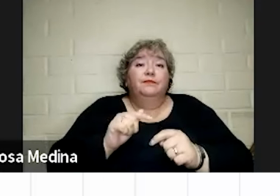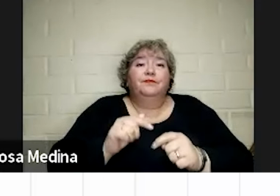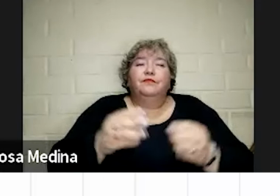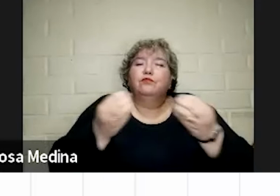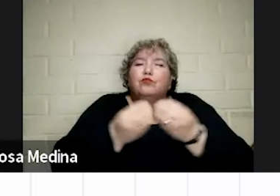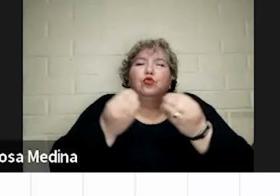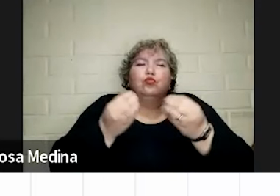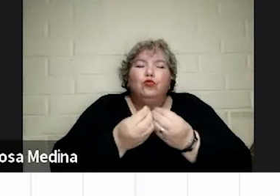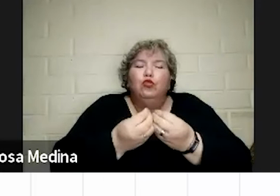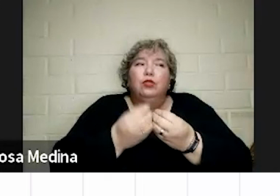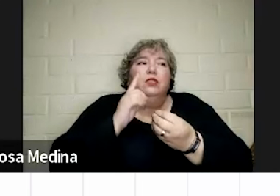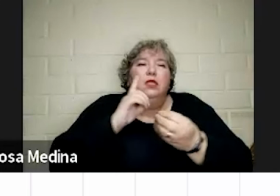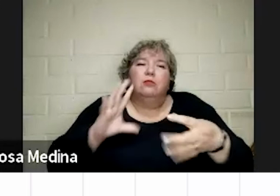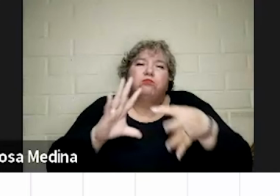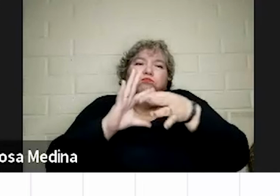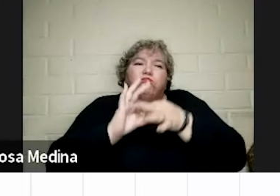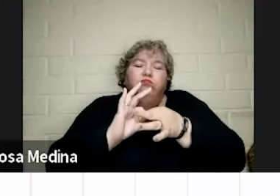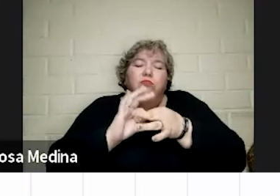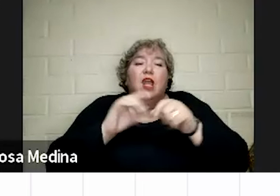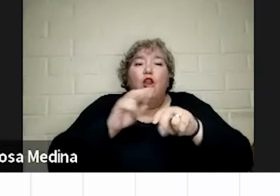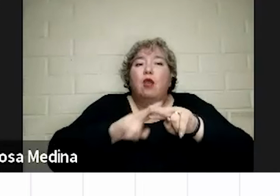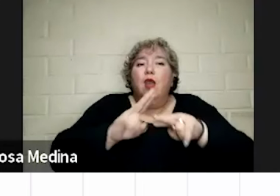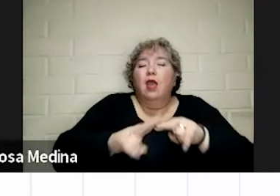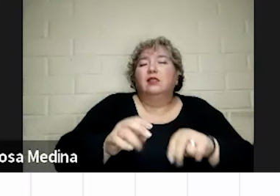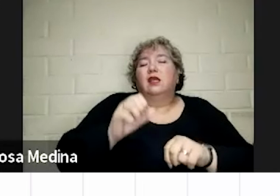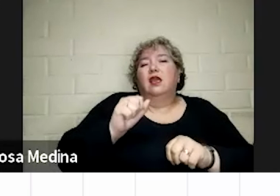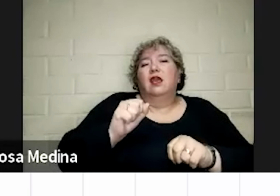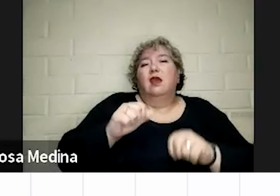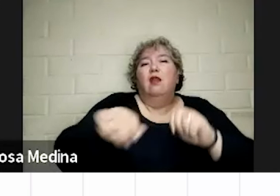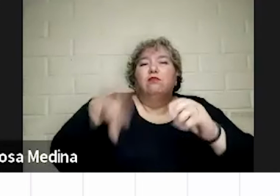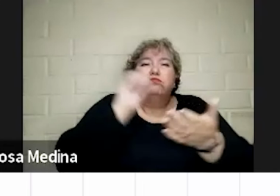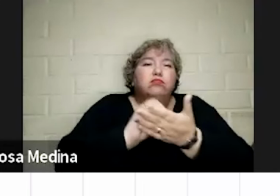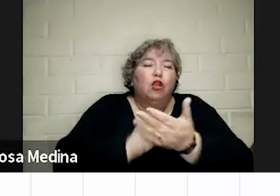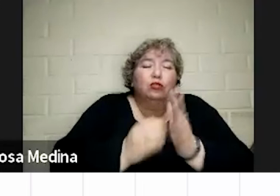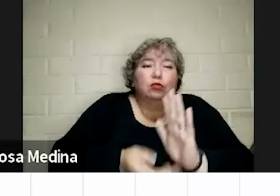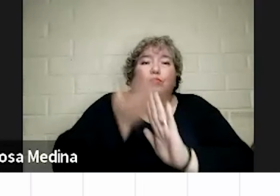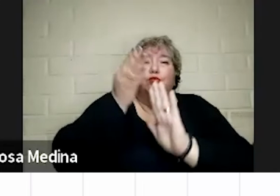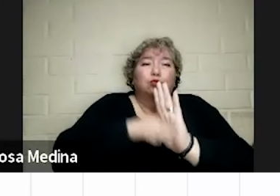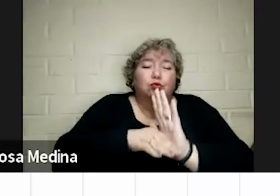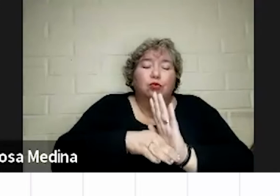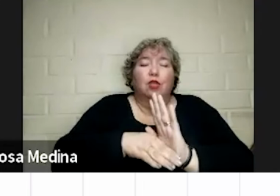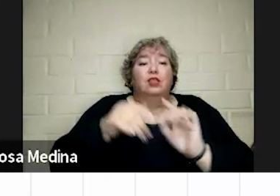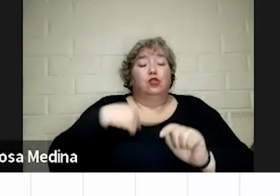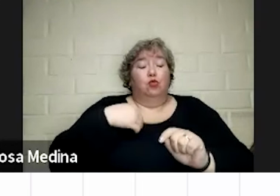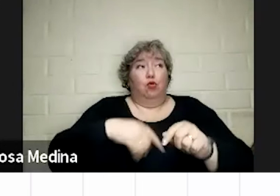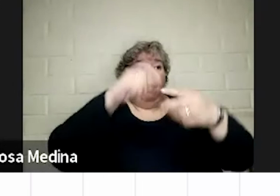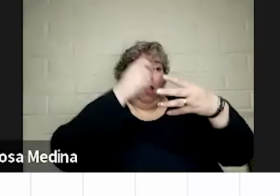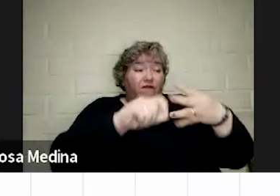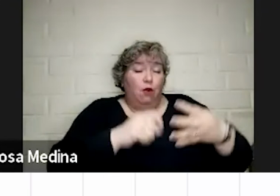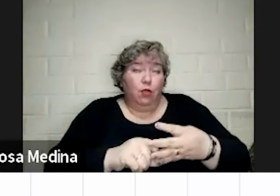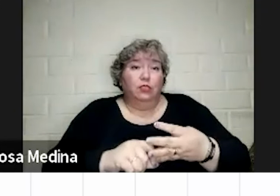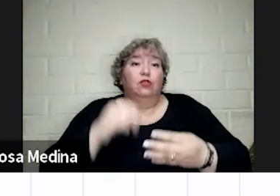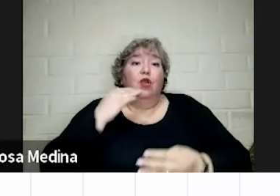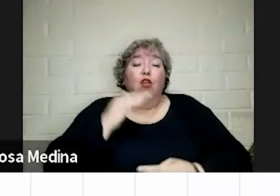relacionadas con el rendimiento académico. Aquellos estudiantes que, por ejemplo, si uno evalúa a los niños en educación